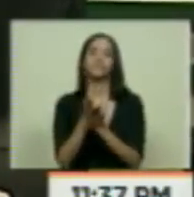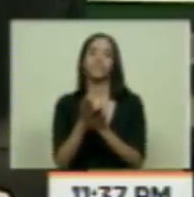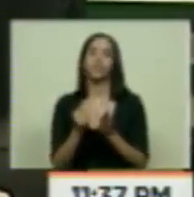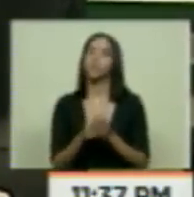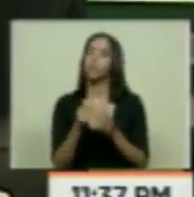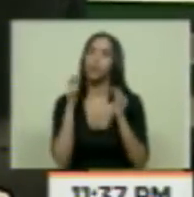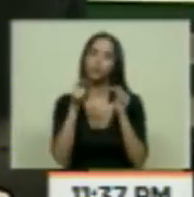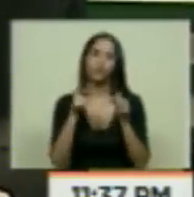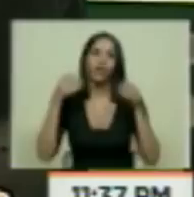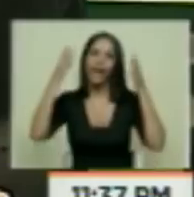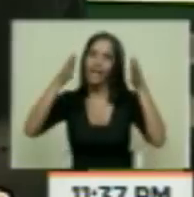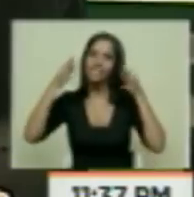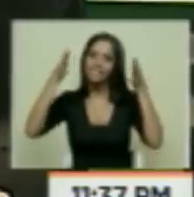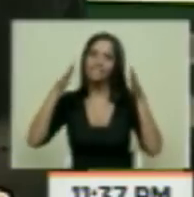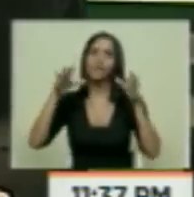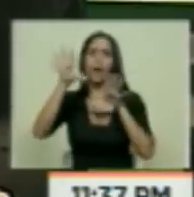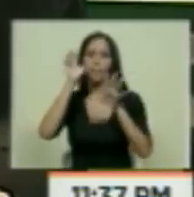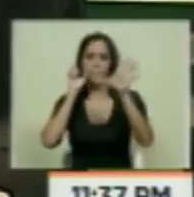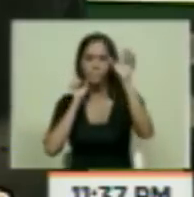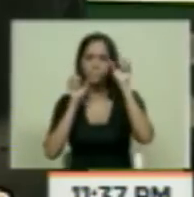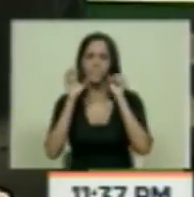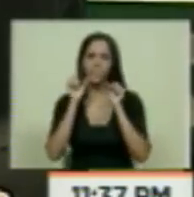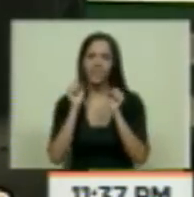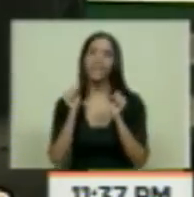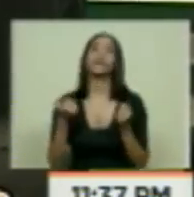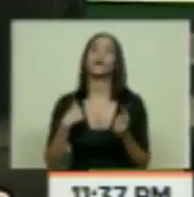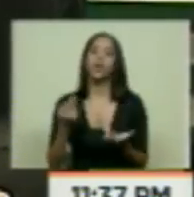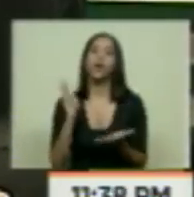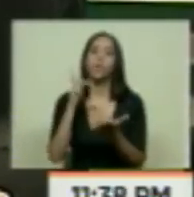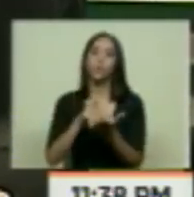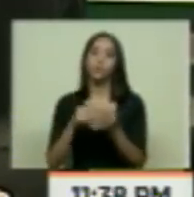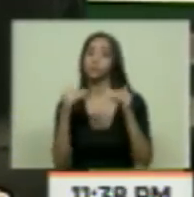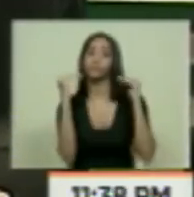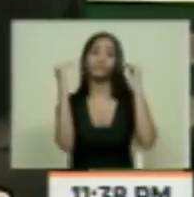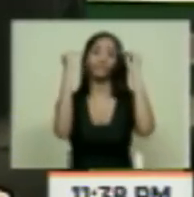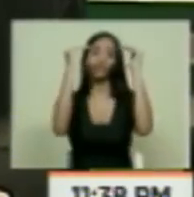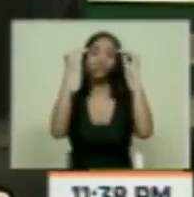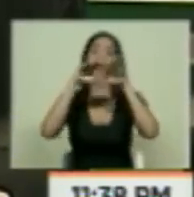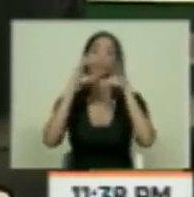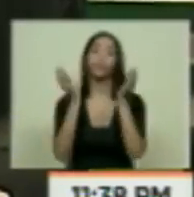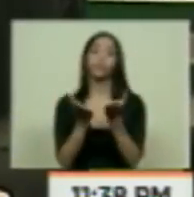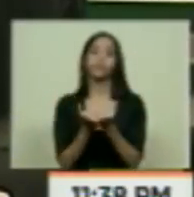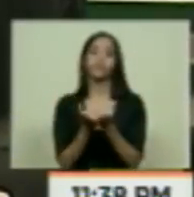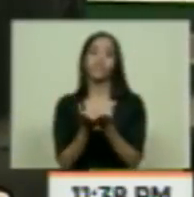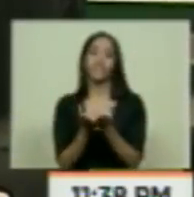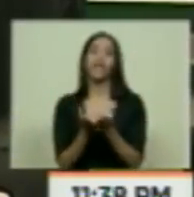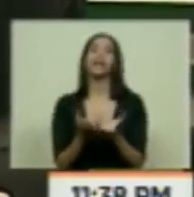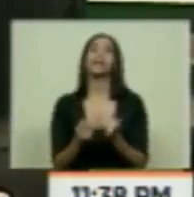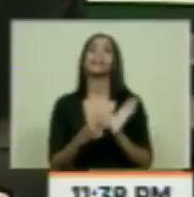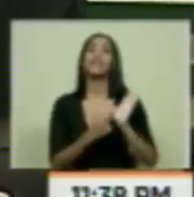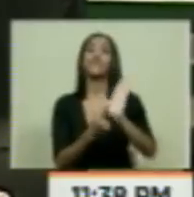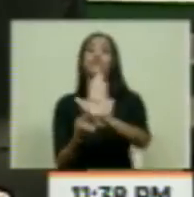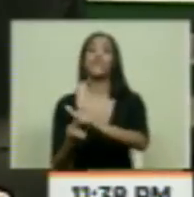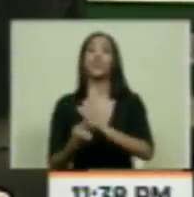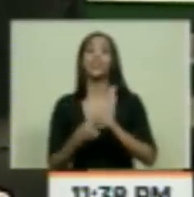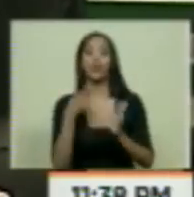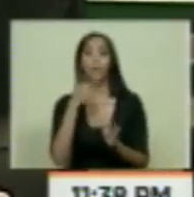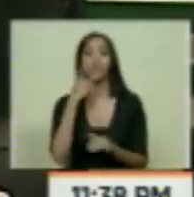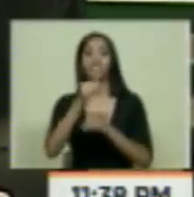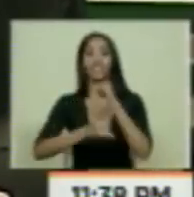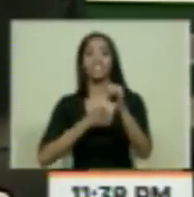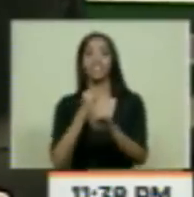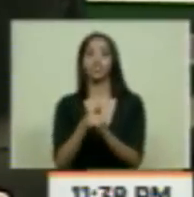las enseñanzas que nos dio y porque nos puso en el más alto sitial del mundo, referencia de la política